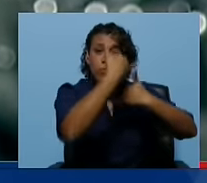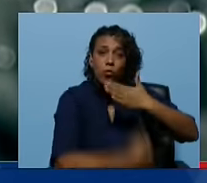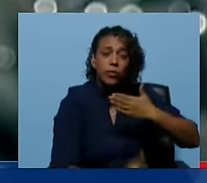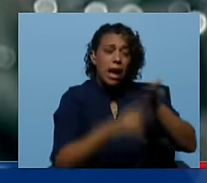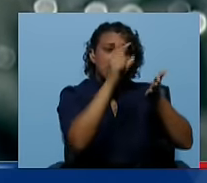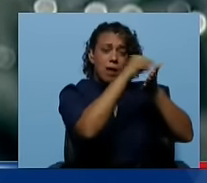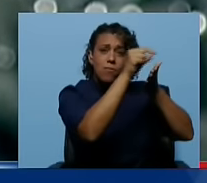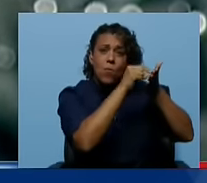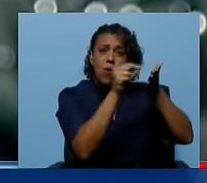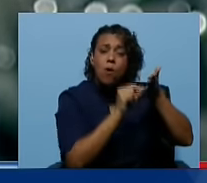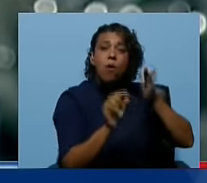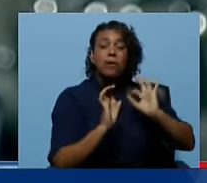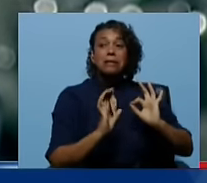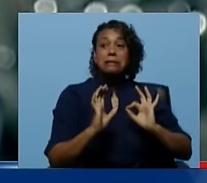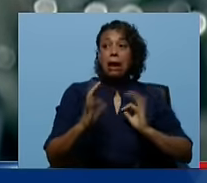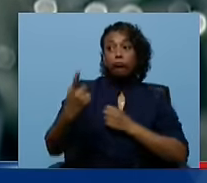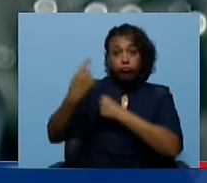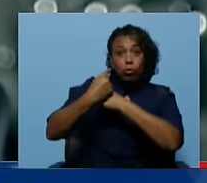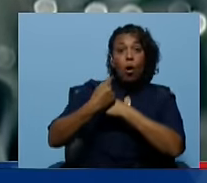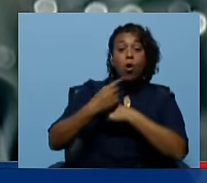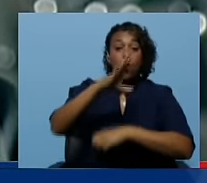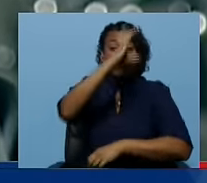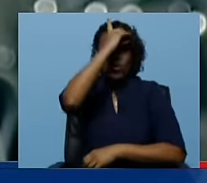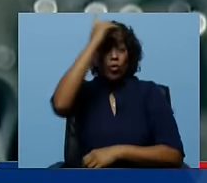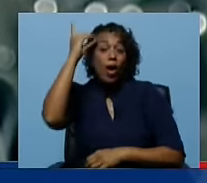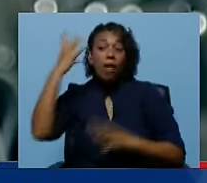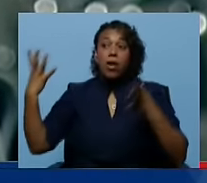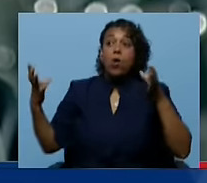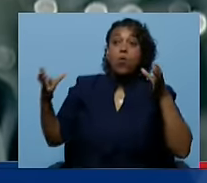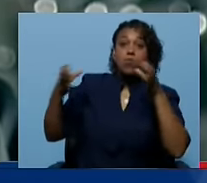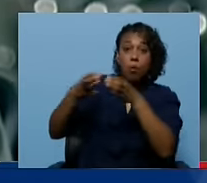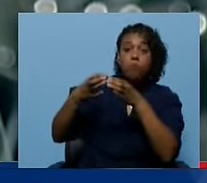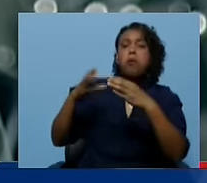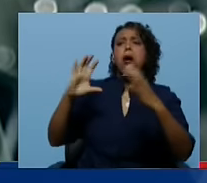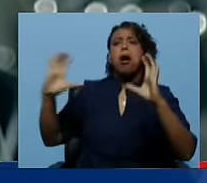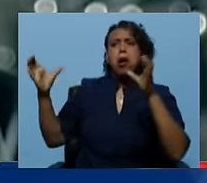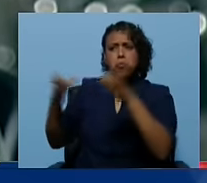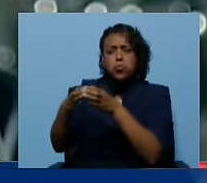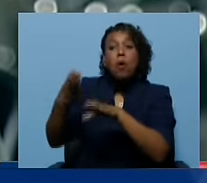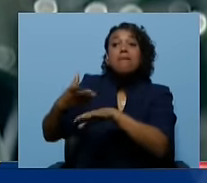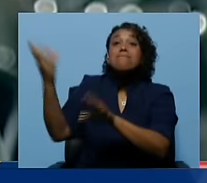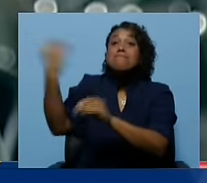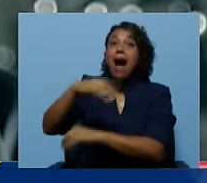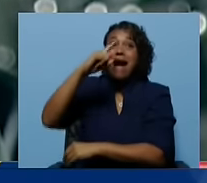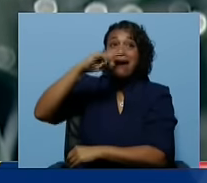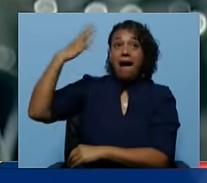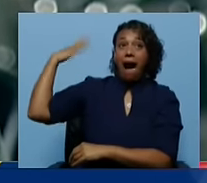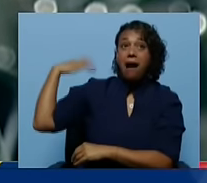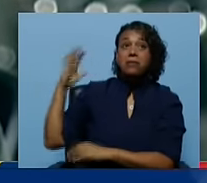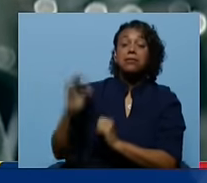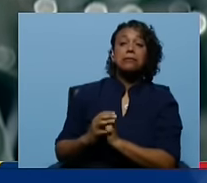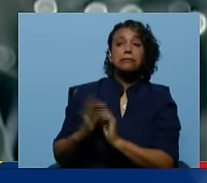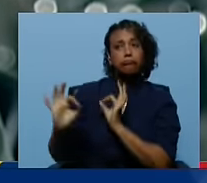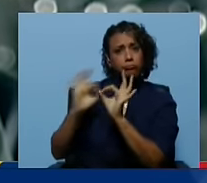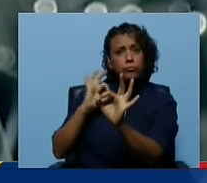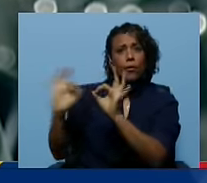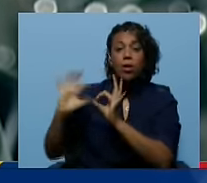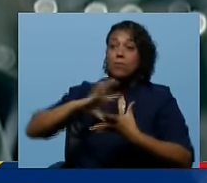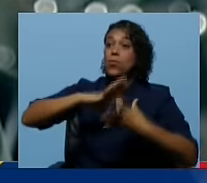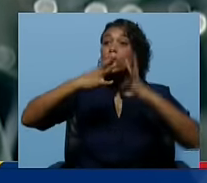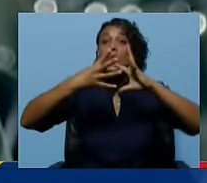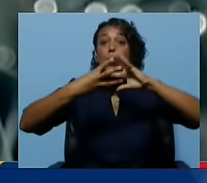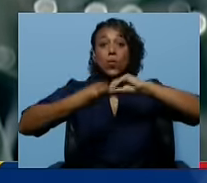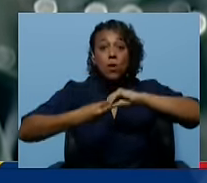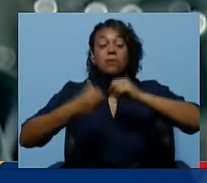de las diferentes operaciones, nos hemos reunido con mi capitán Diosdado bastante, más que antes. Estamos